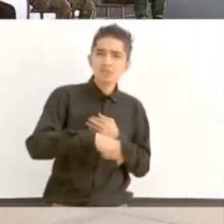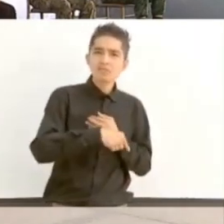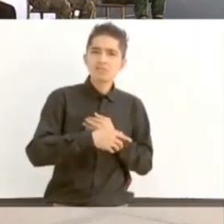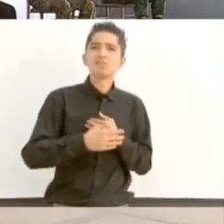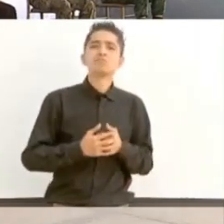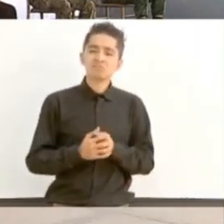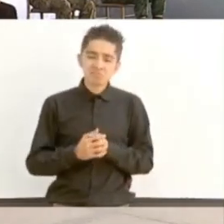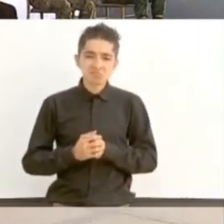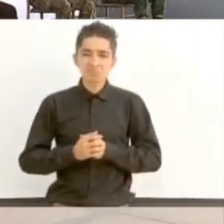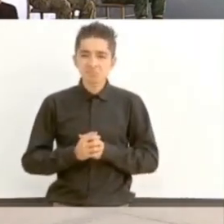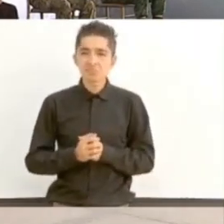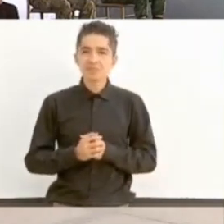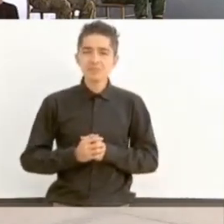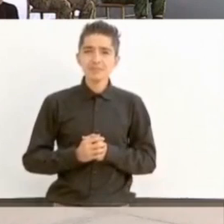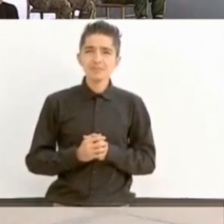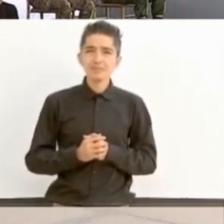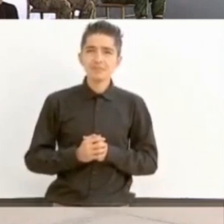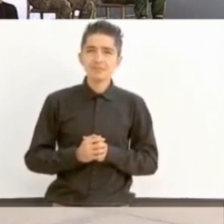de los